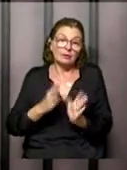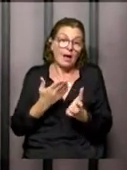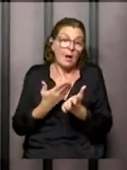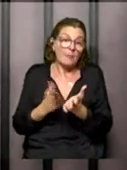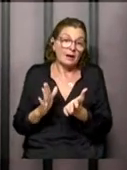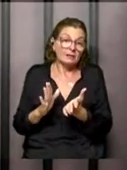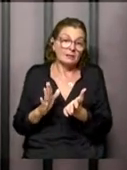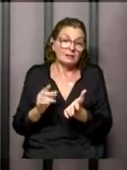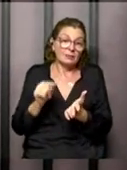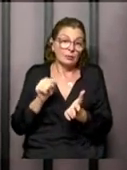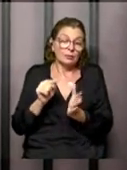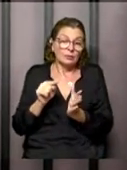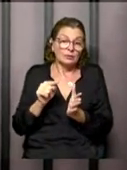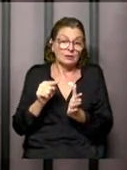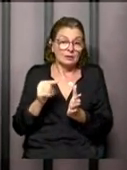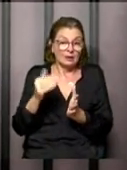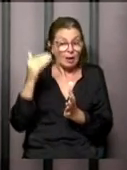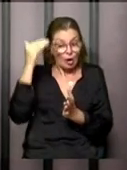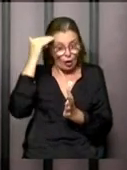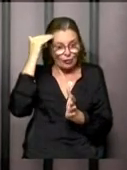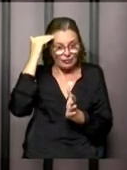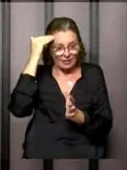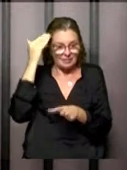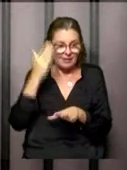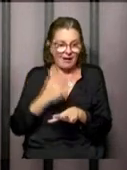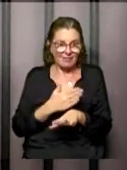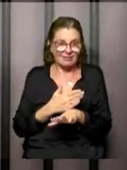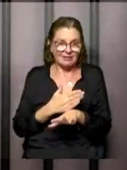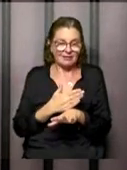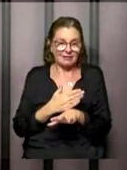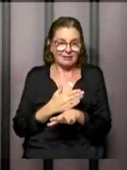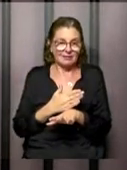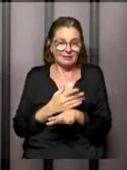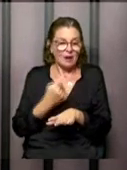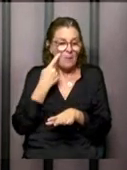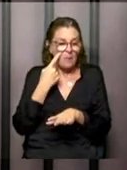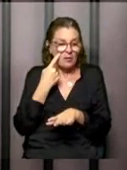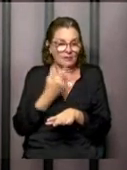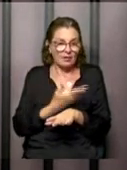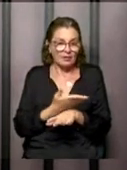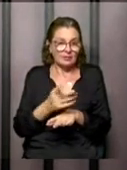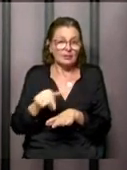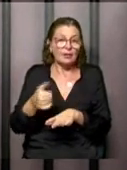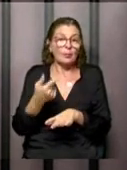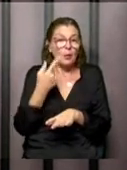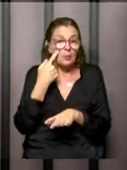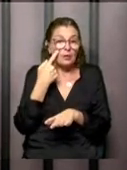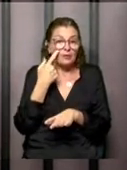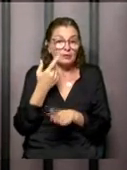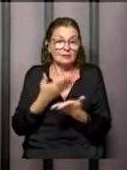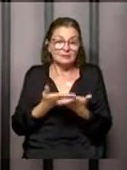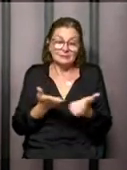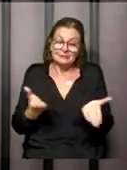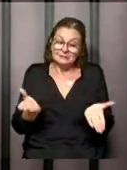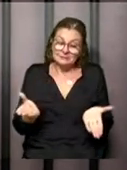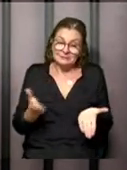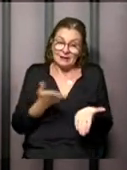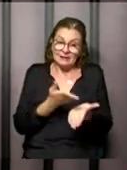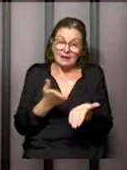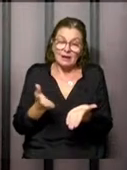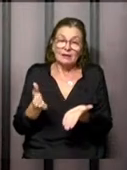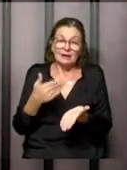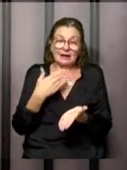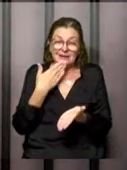vos tenés que tener conciencia de que las evidencias, posteriores pruebas, rinden lo que van a rendir. Yo entiendo